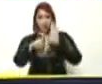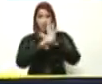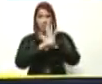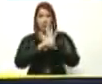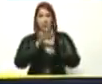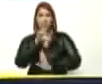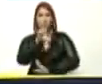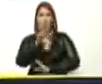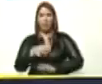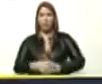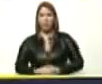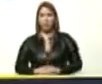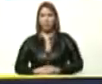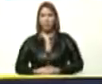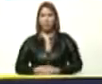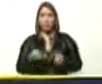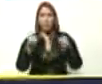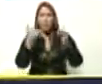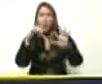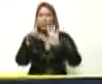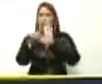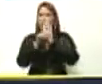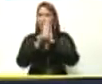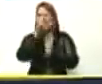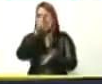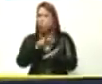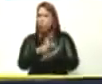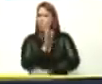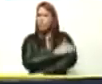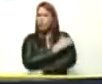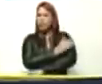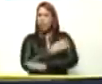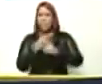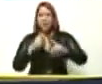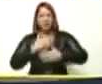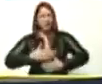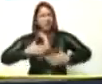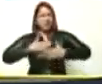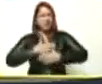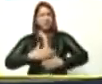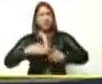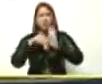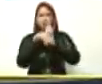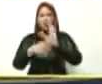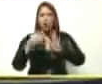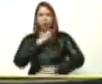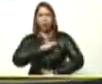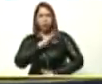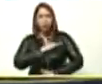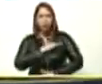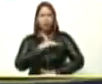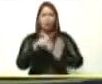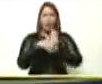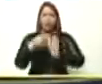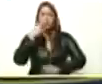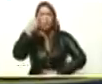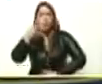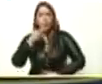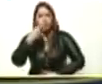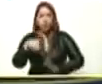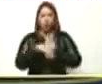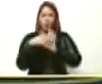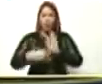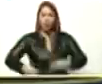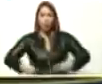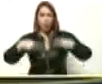la nación, ¿cuántas leyes, aprobaron, para favorecer, los derechos sociales, los derechos políticos, los